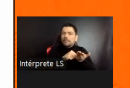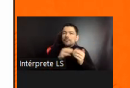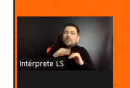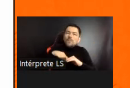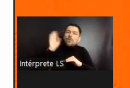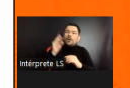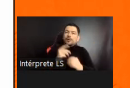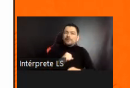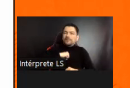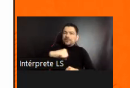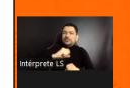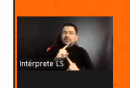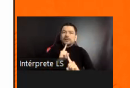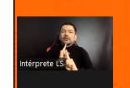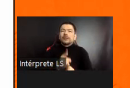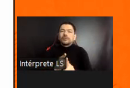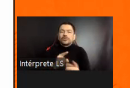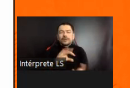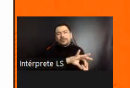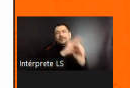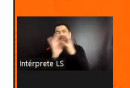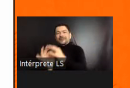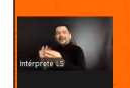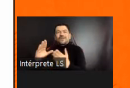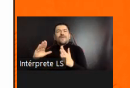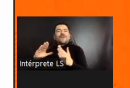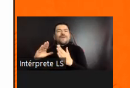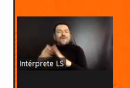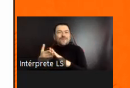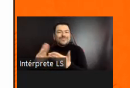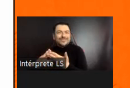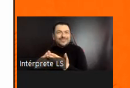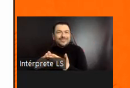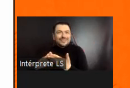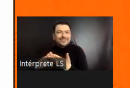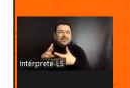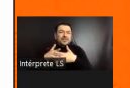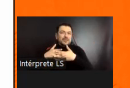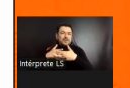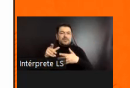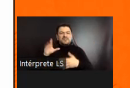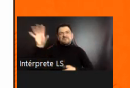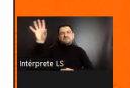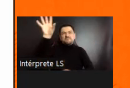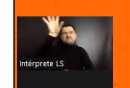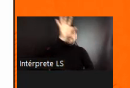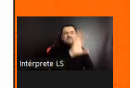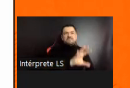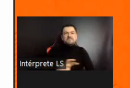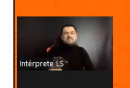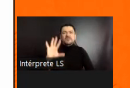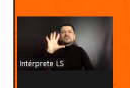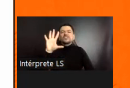con las comunidades en las que trabajamos en 5 estados con Estados Unidos para continuar con la cobertura de la vacuna